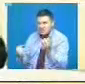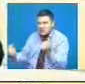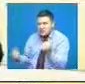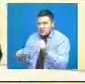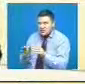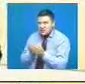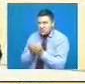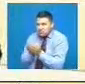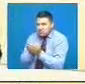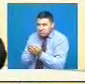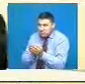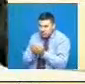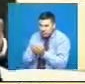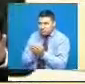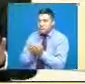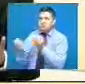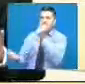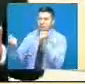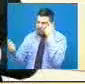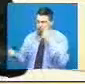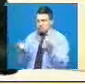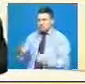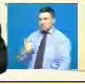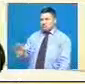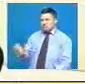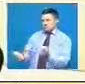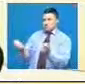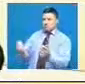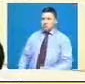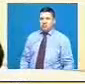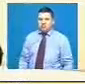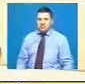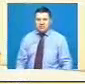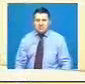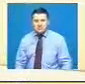bajarla, que sabe llevar un pie en el freno y otro en el acelerador,